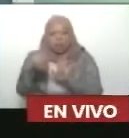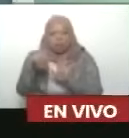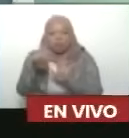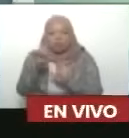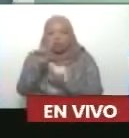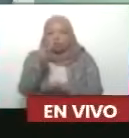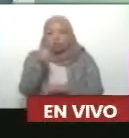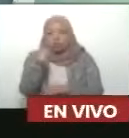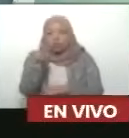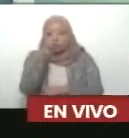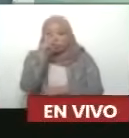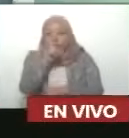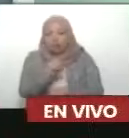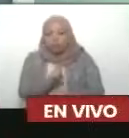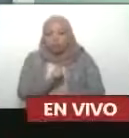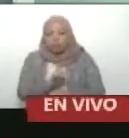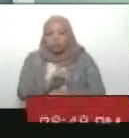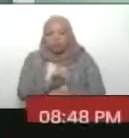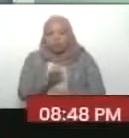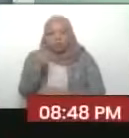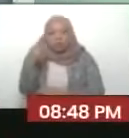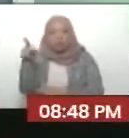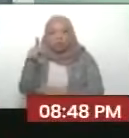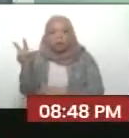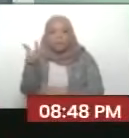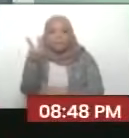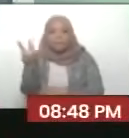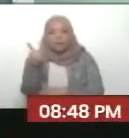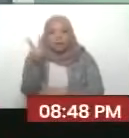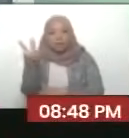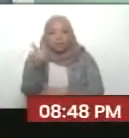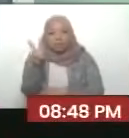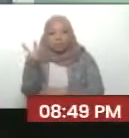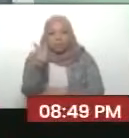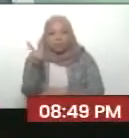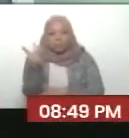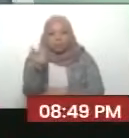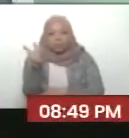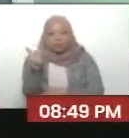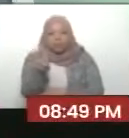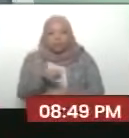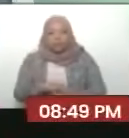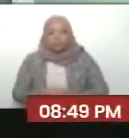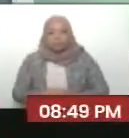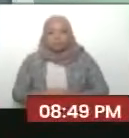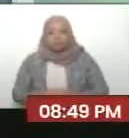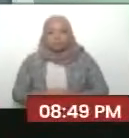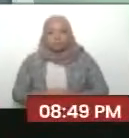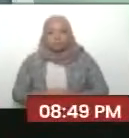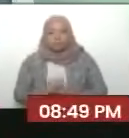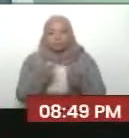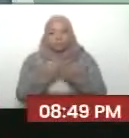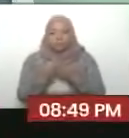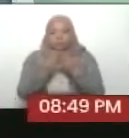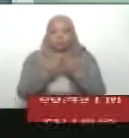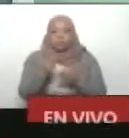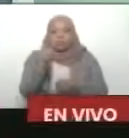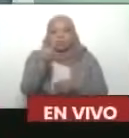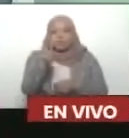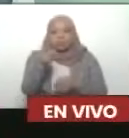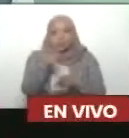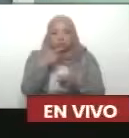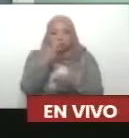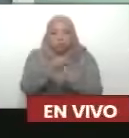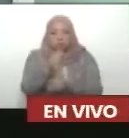12 años, de la parroquia El Valle, mi parroquia. ¿Ah? Estudia segundo año, promedio